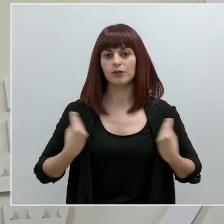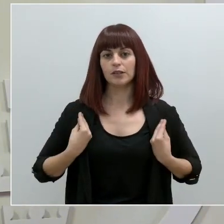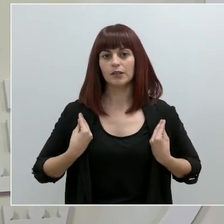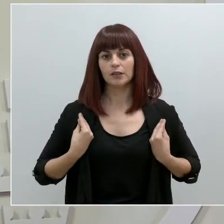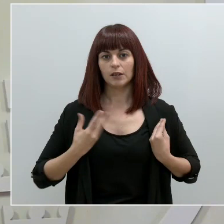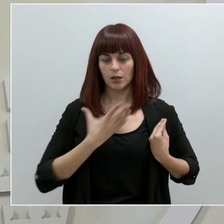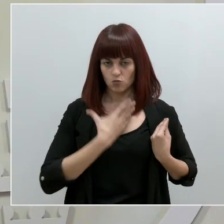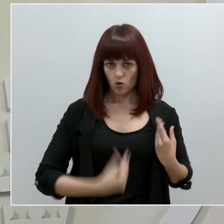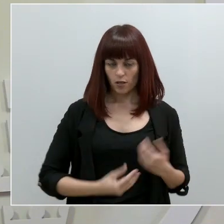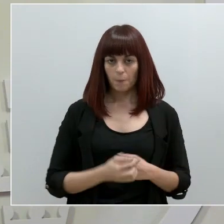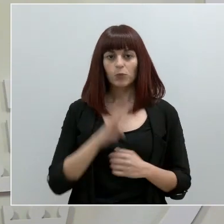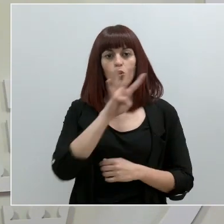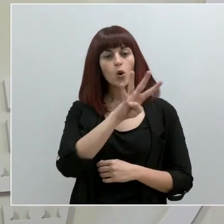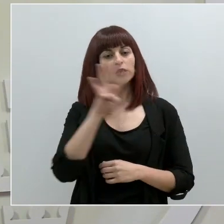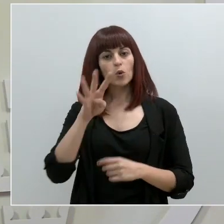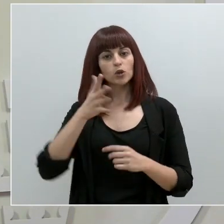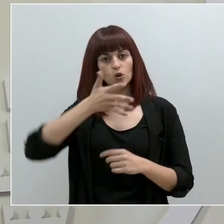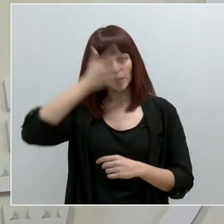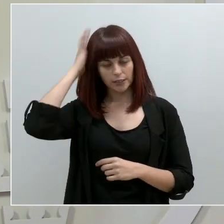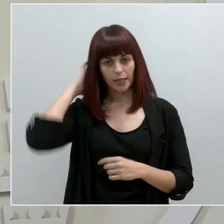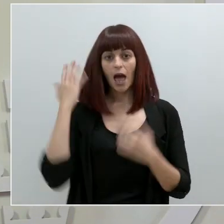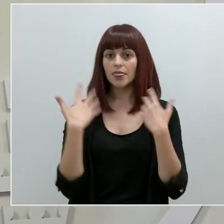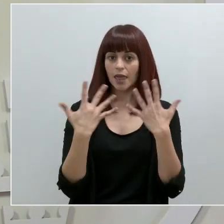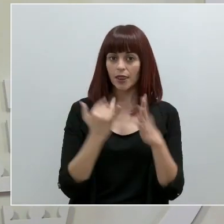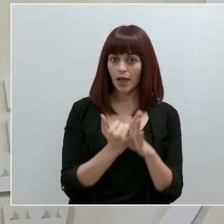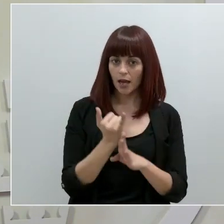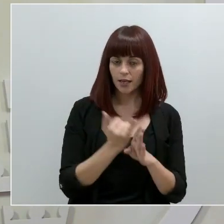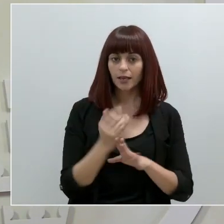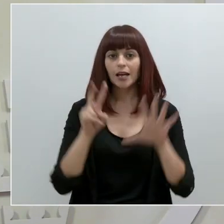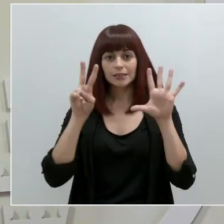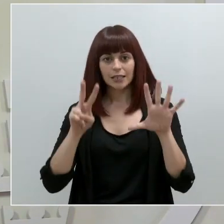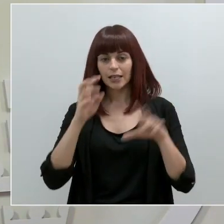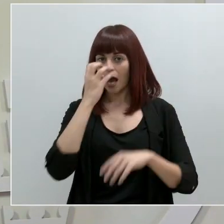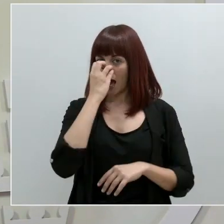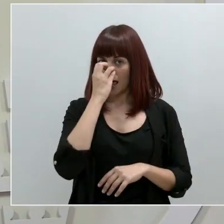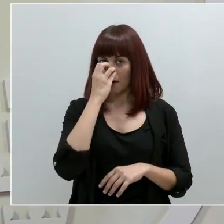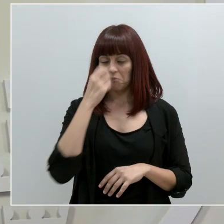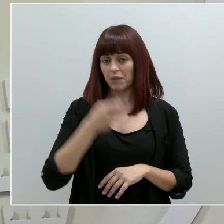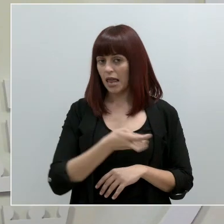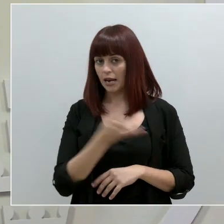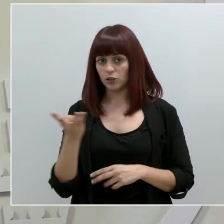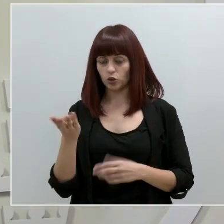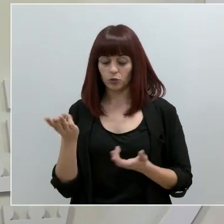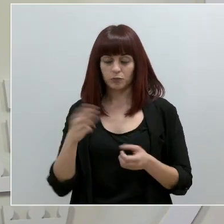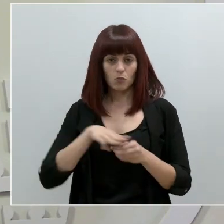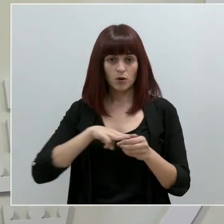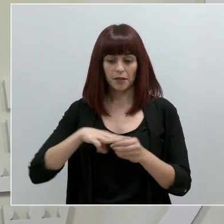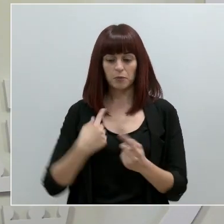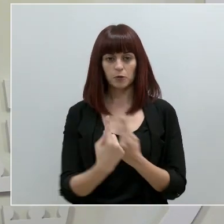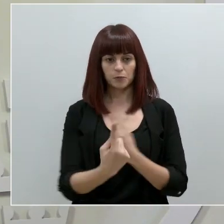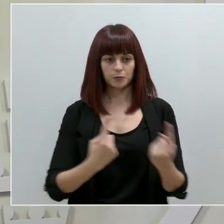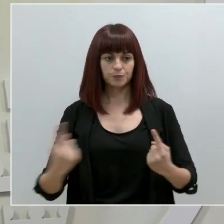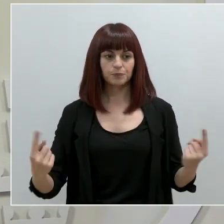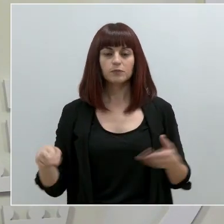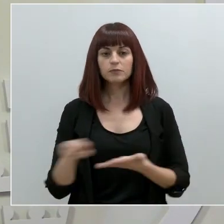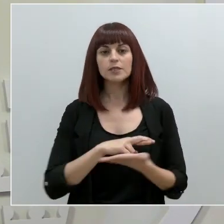a la ciudad de Murcia, 44 a Cartagena, 10 a Yecla, 7 a Lama de Murcia, estando el resto repartidos entre los diferentes